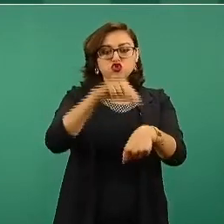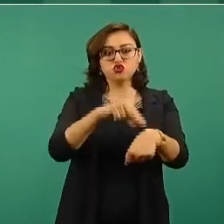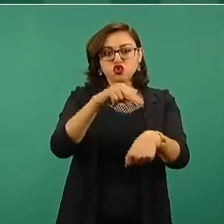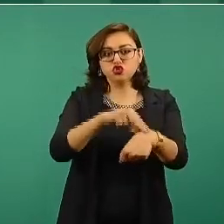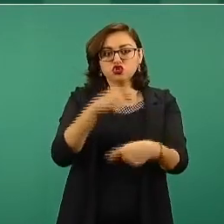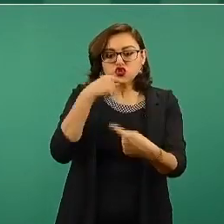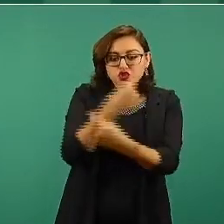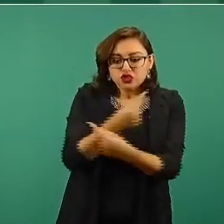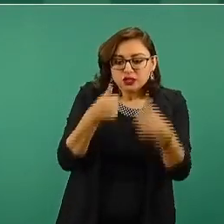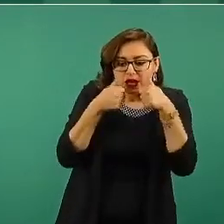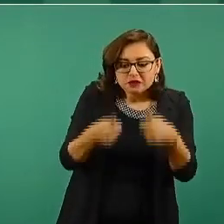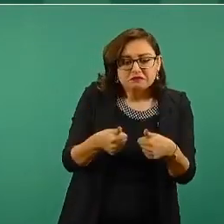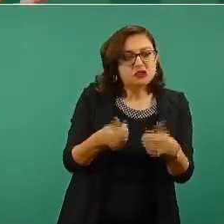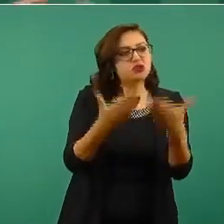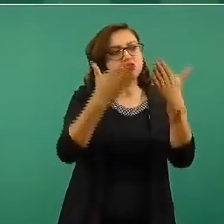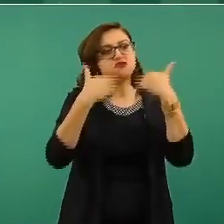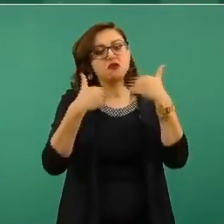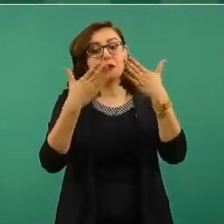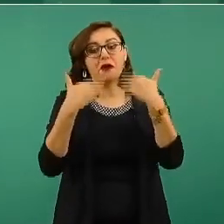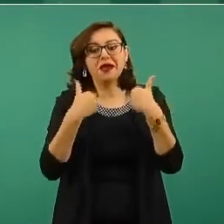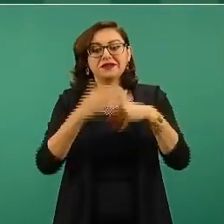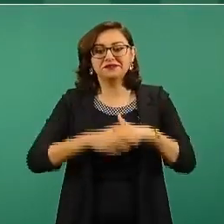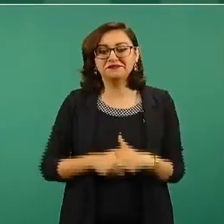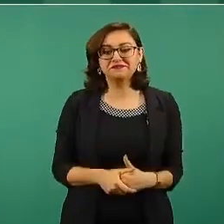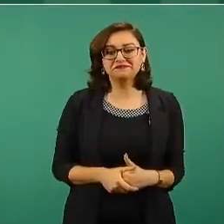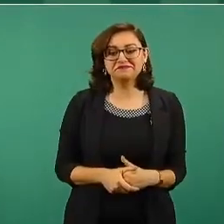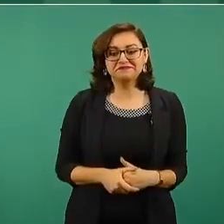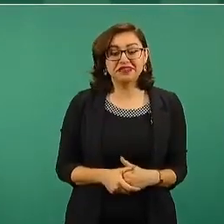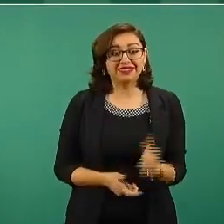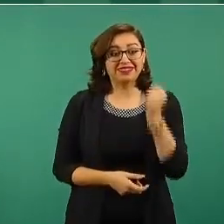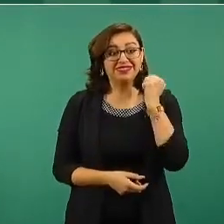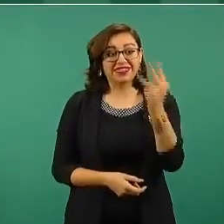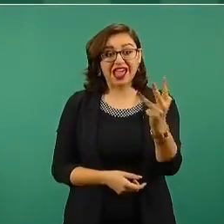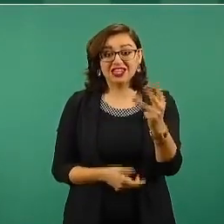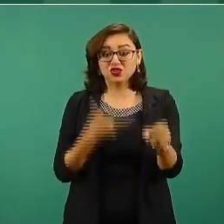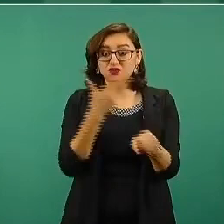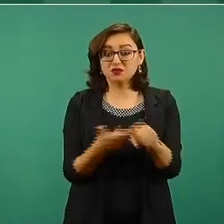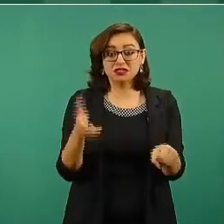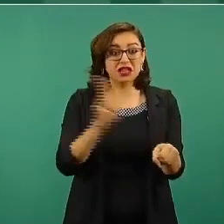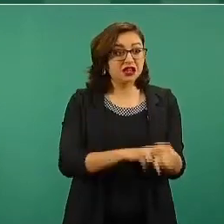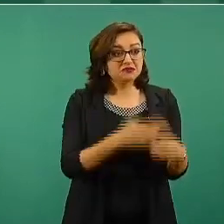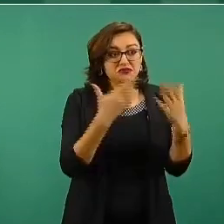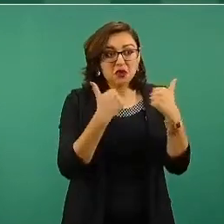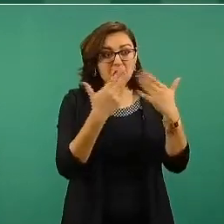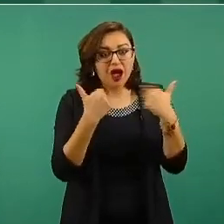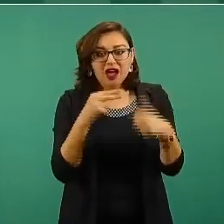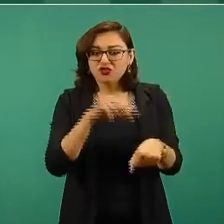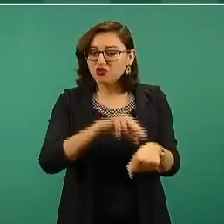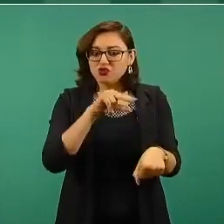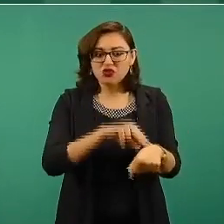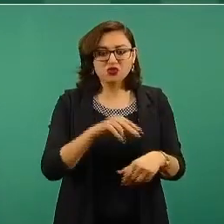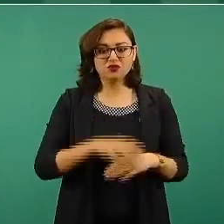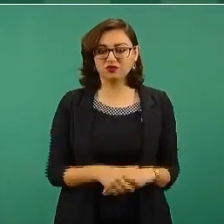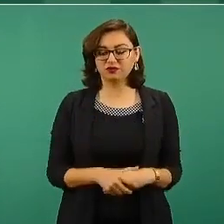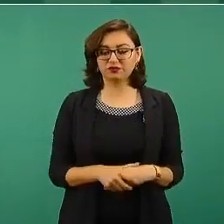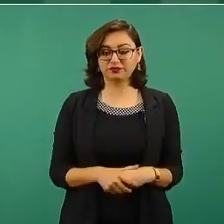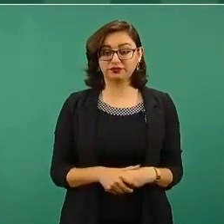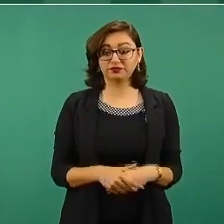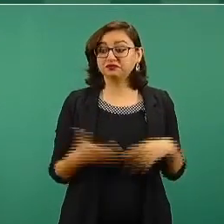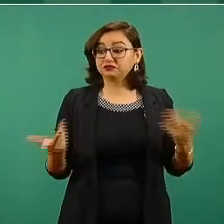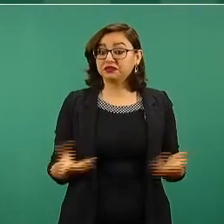Bueno, lo que dejó de manifiesto la pandemia, tuvimos que